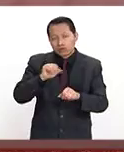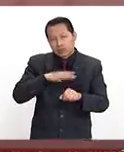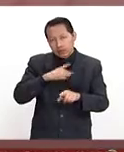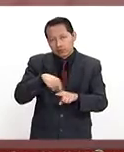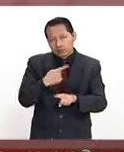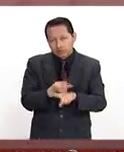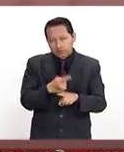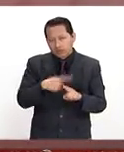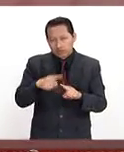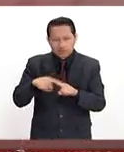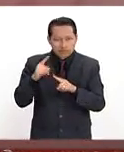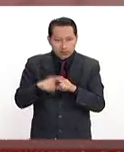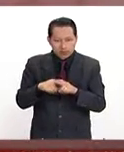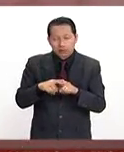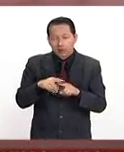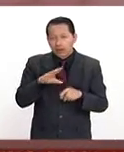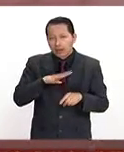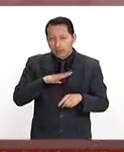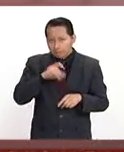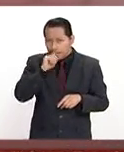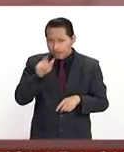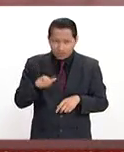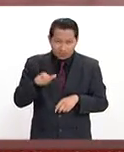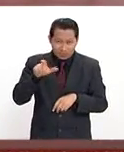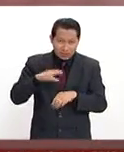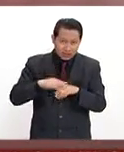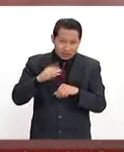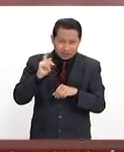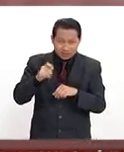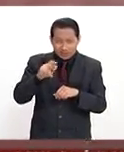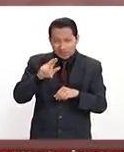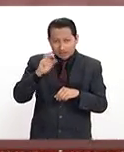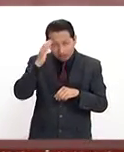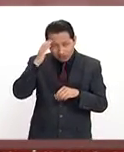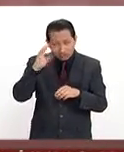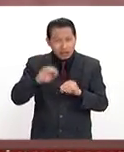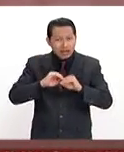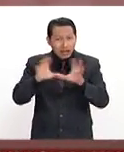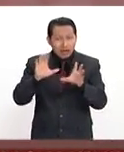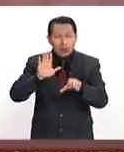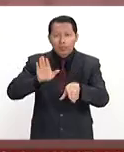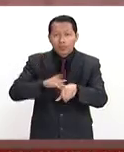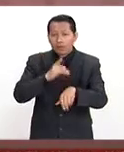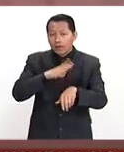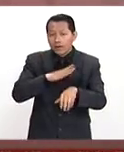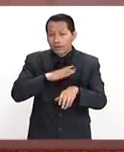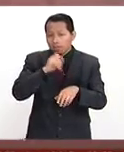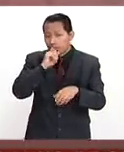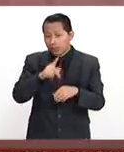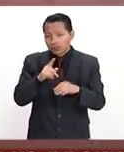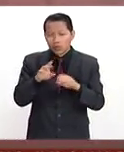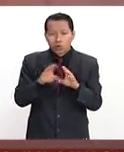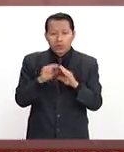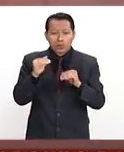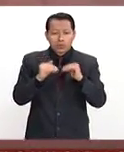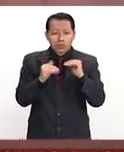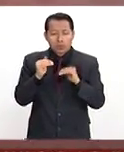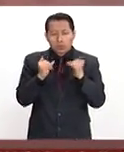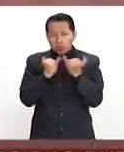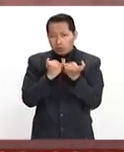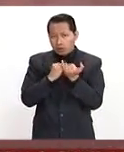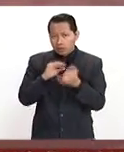69%. Nuevamente, aquí hay un nivel de reconocimiento bastante claro, que rebasa incluso nuestra proporción o